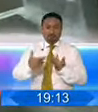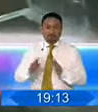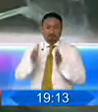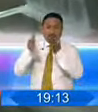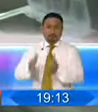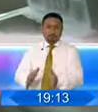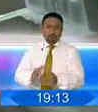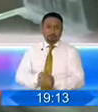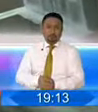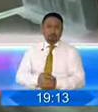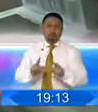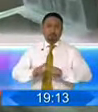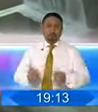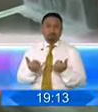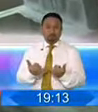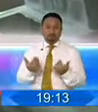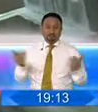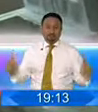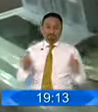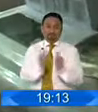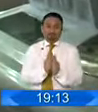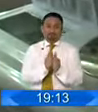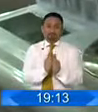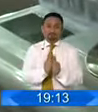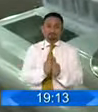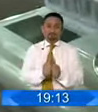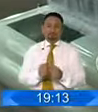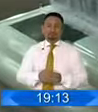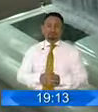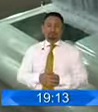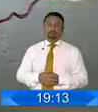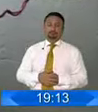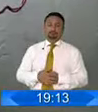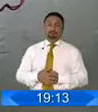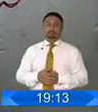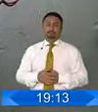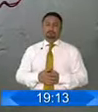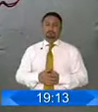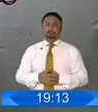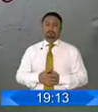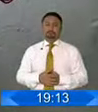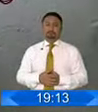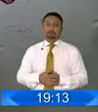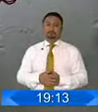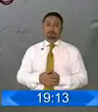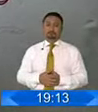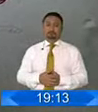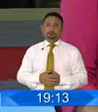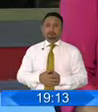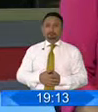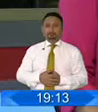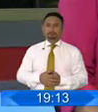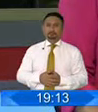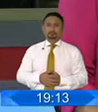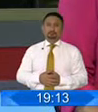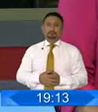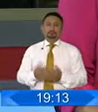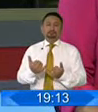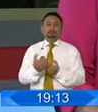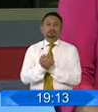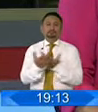adiós, pero seguramente estarán unidos allá en la eternidad. En Quito informó Iván Casamen. Ahora